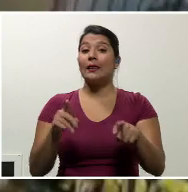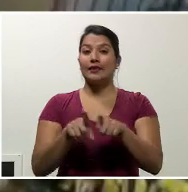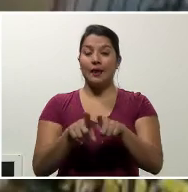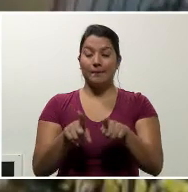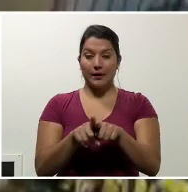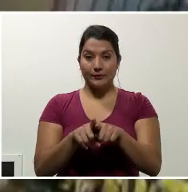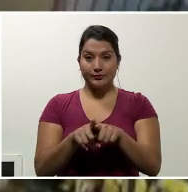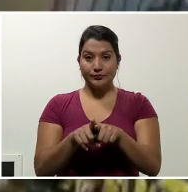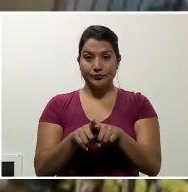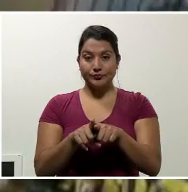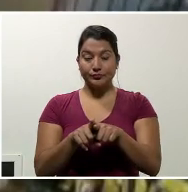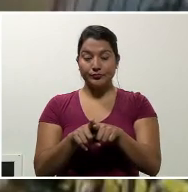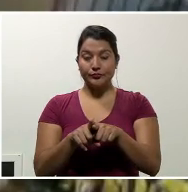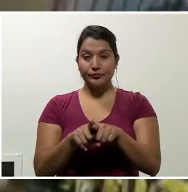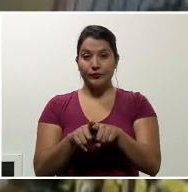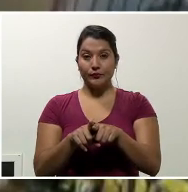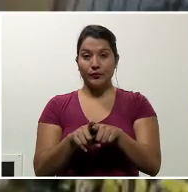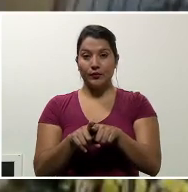parte, la